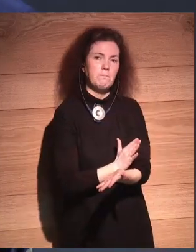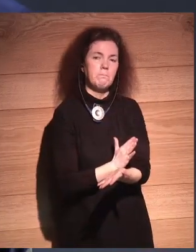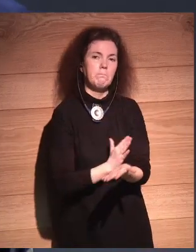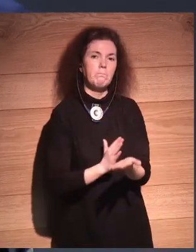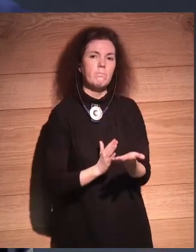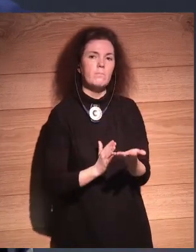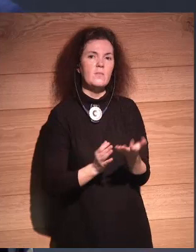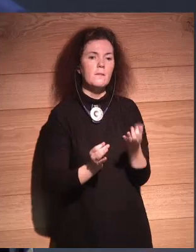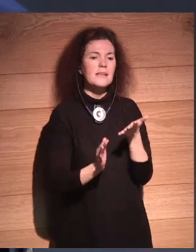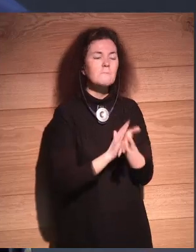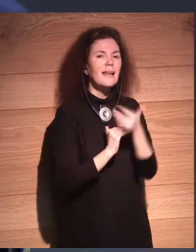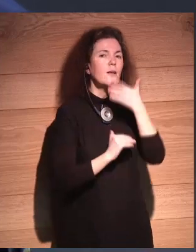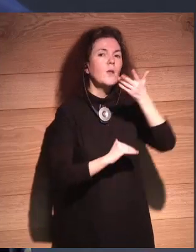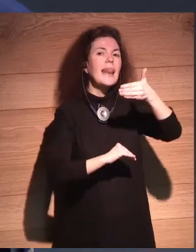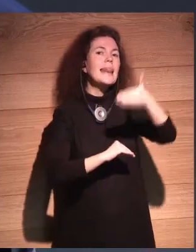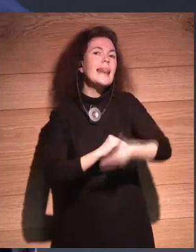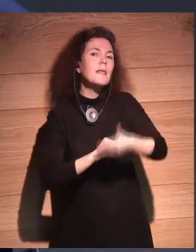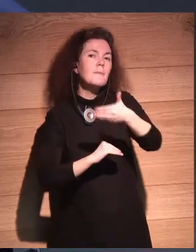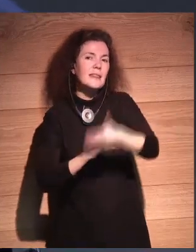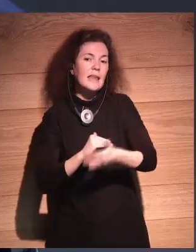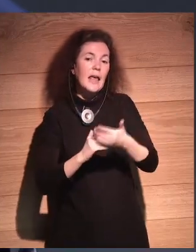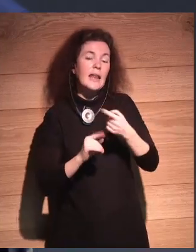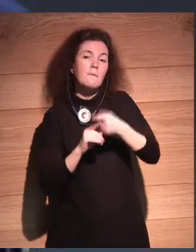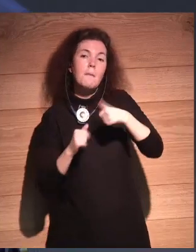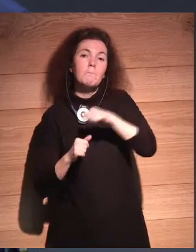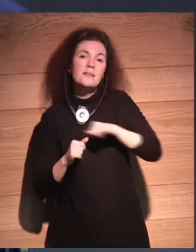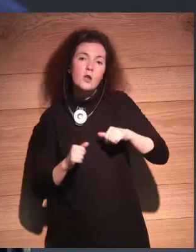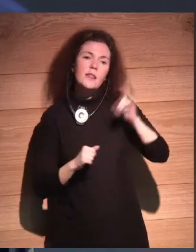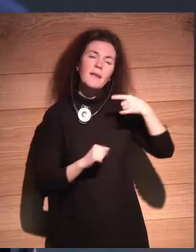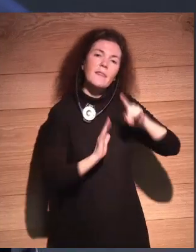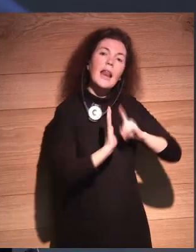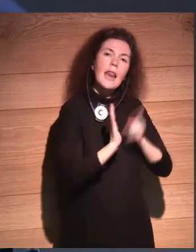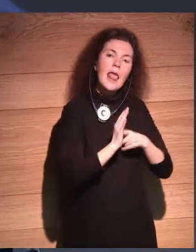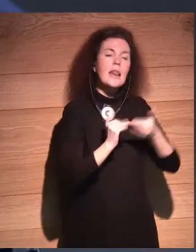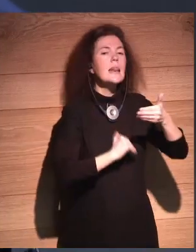un límite, tanto a nivel personal como por parte de la ley.